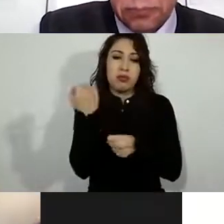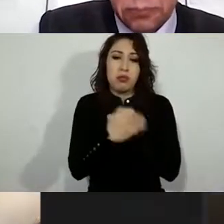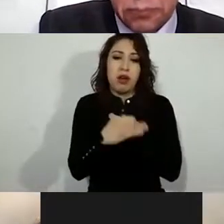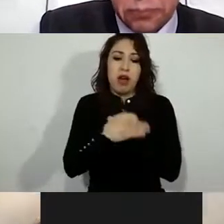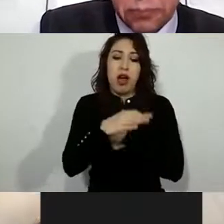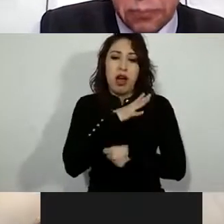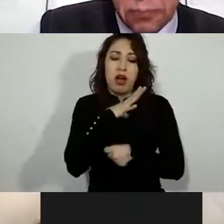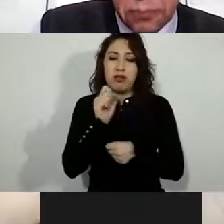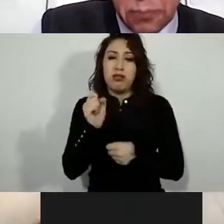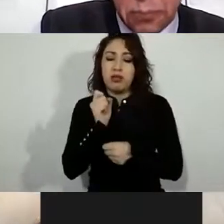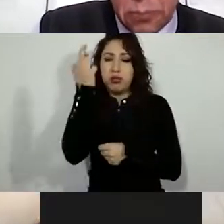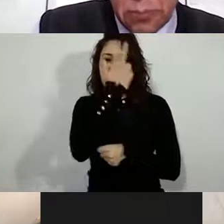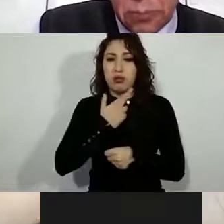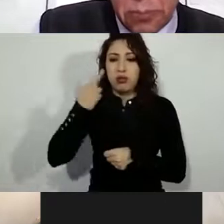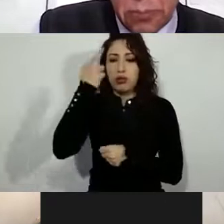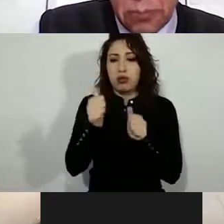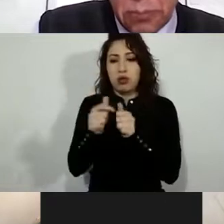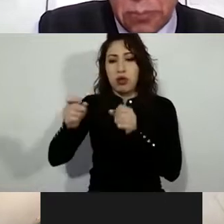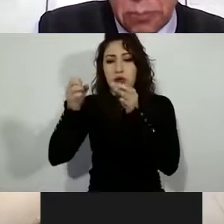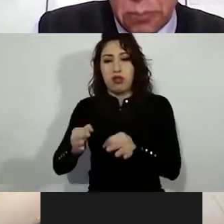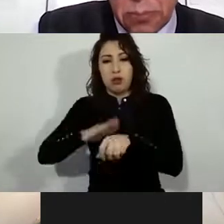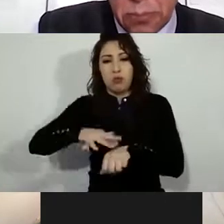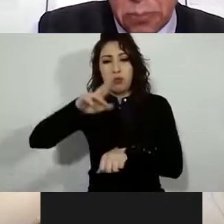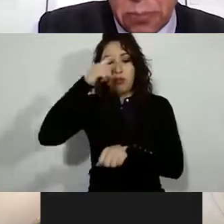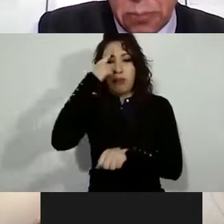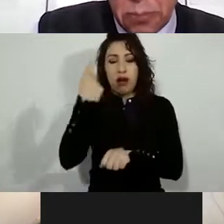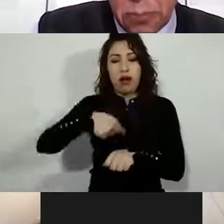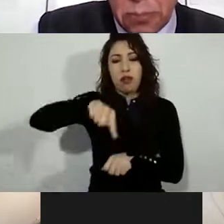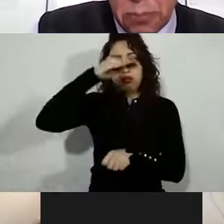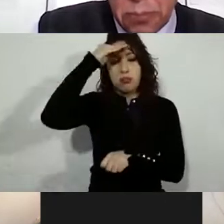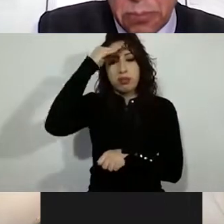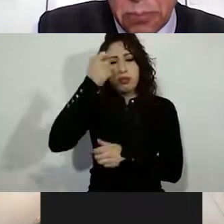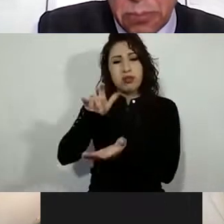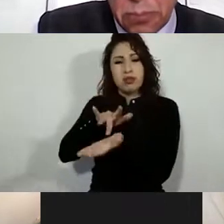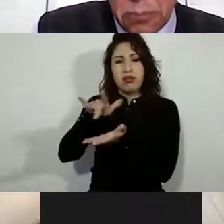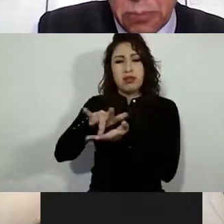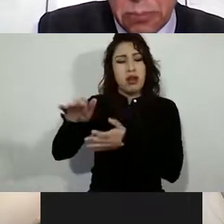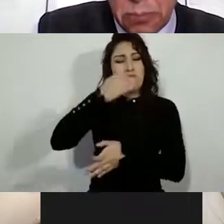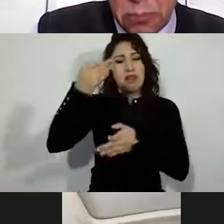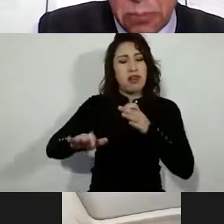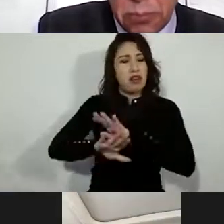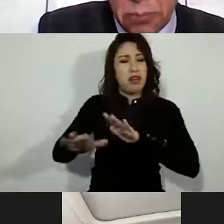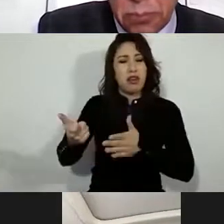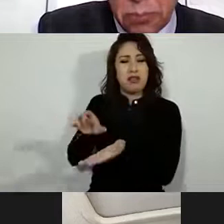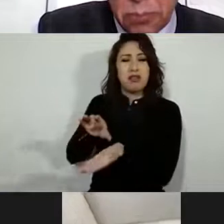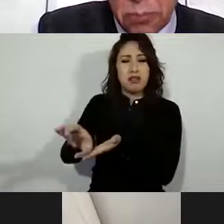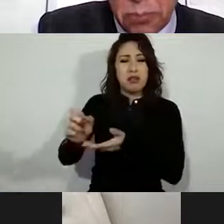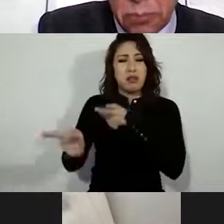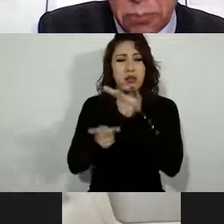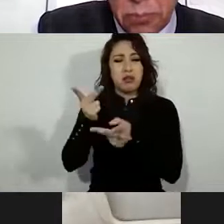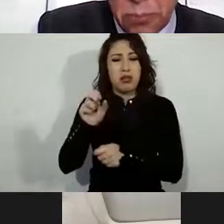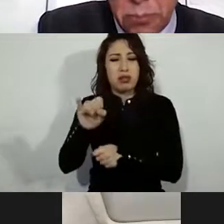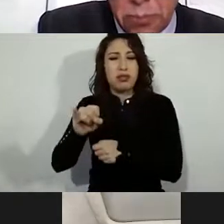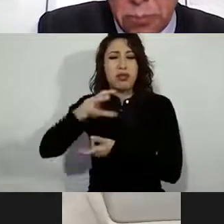pues ya finiquitar este asunto y que se pueda ya otorgar esta prestación sustituta, y